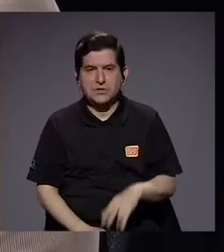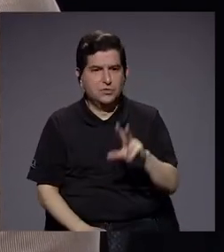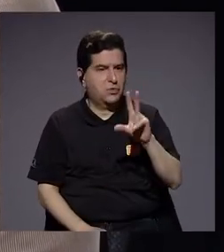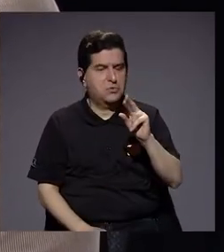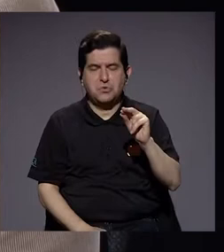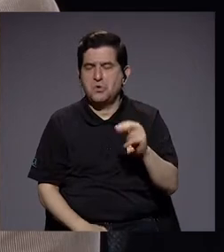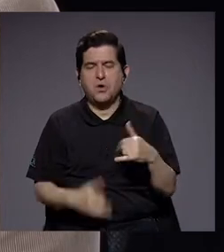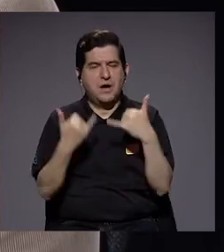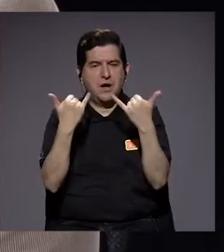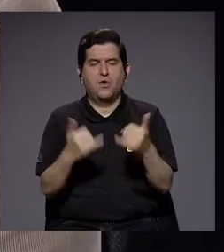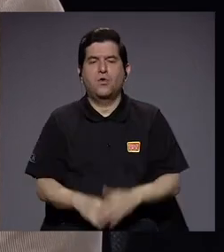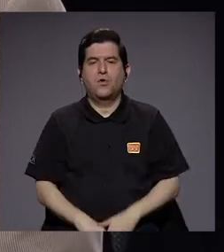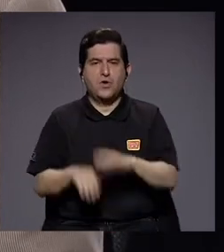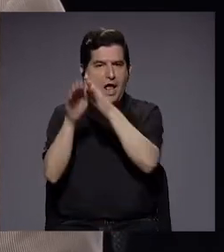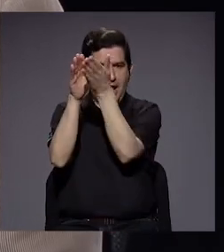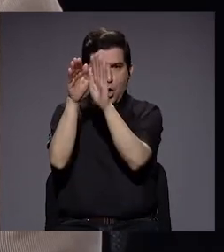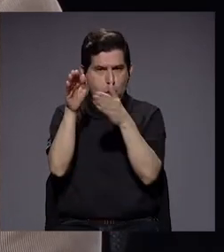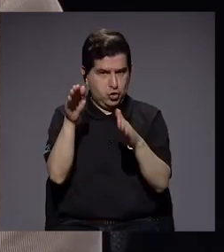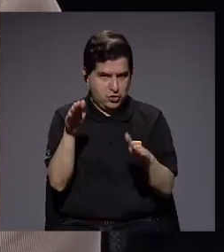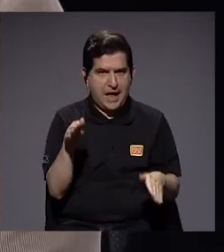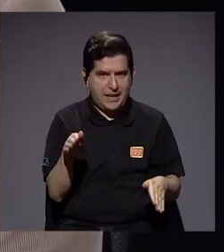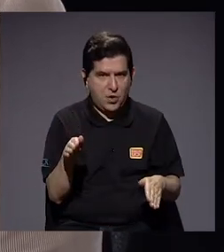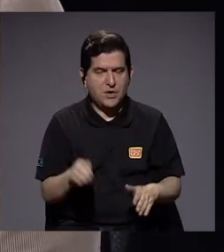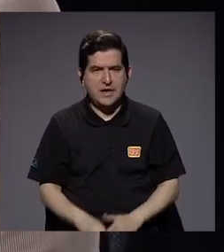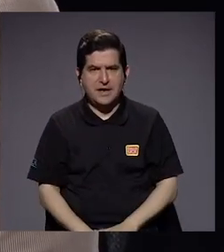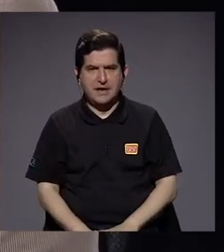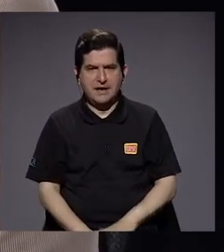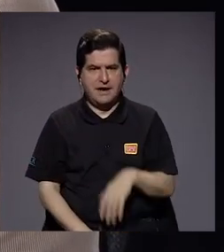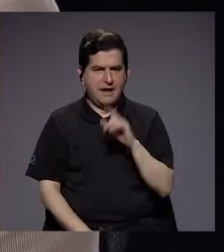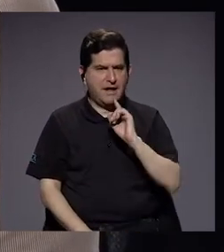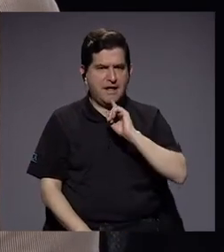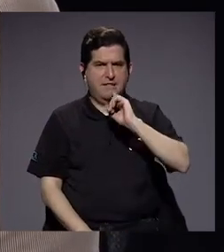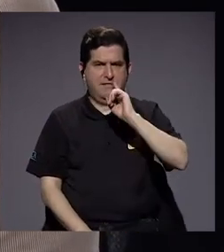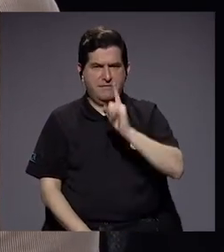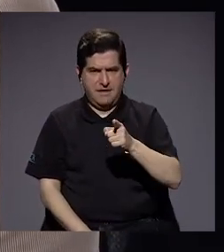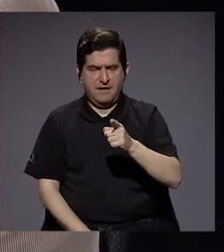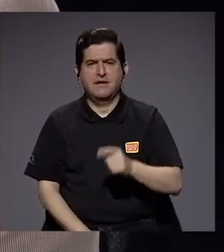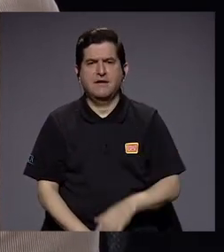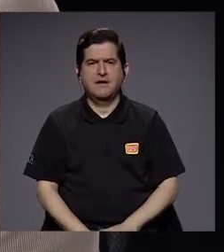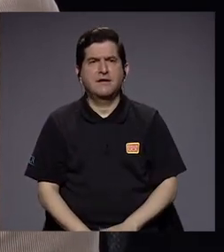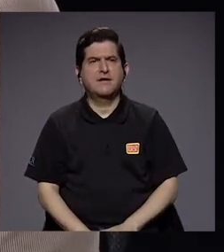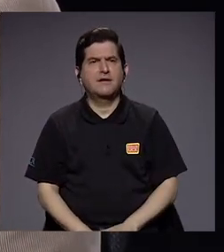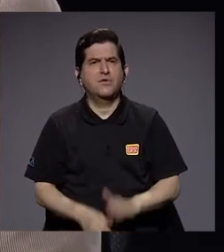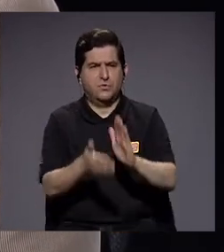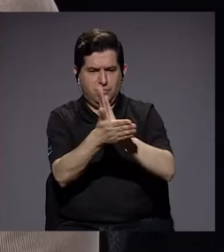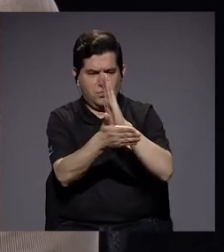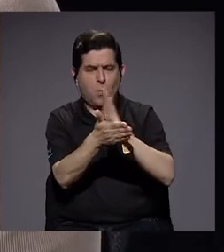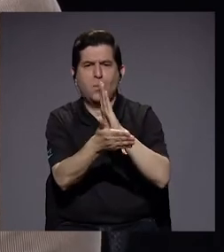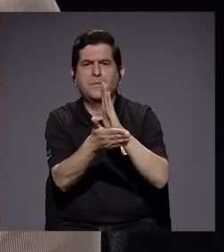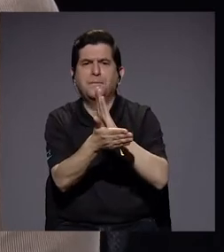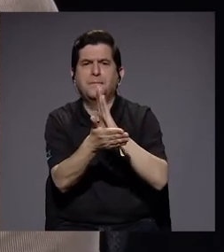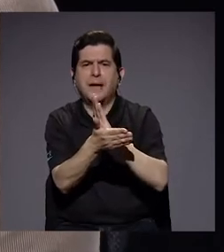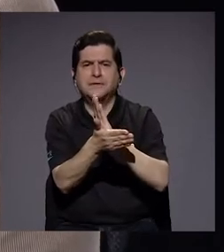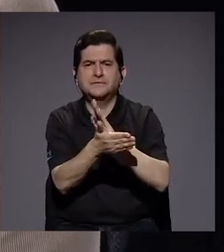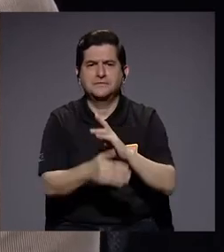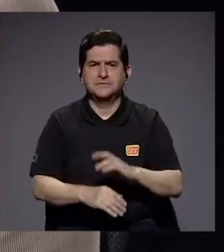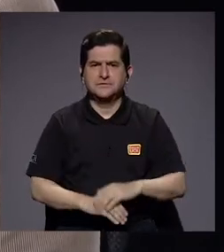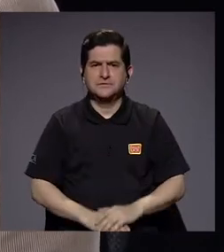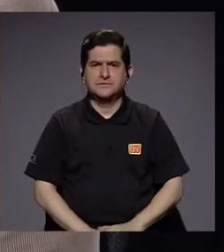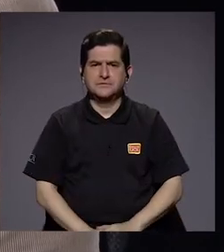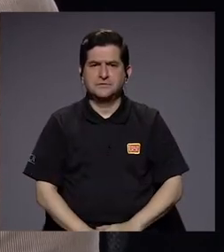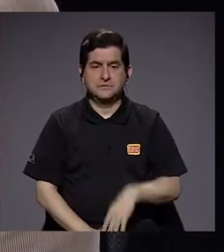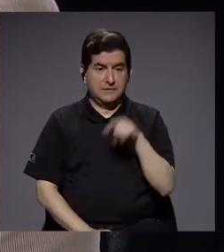emitió un dictamen que emitía como